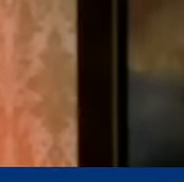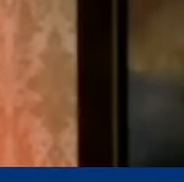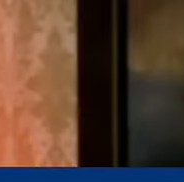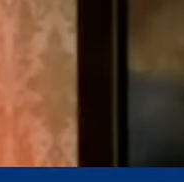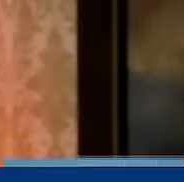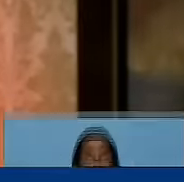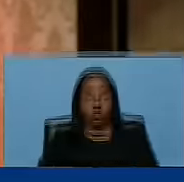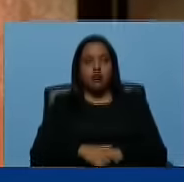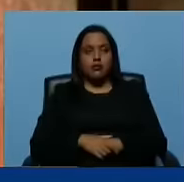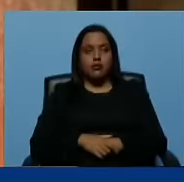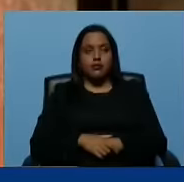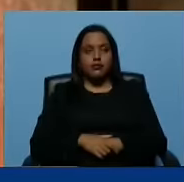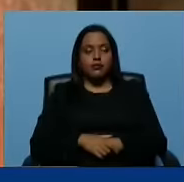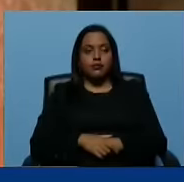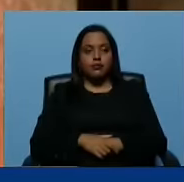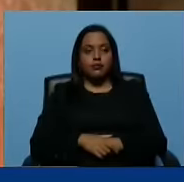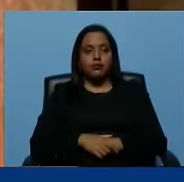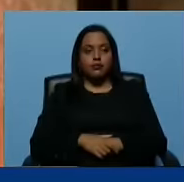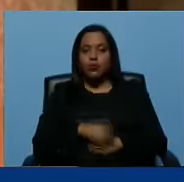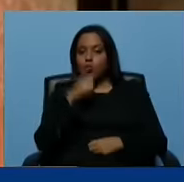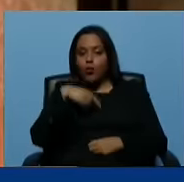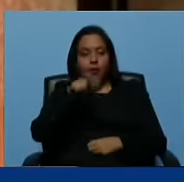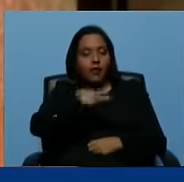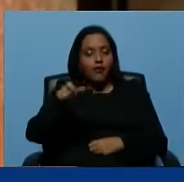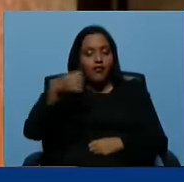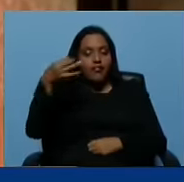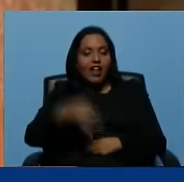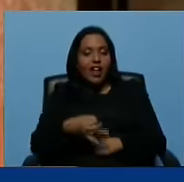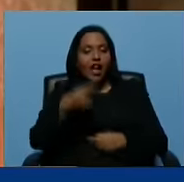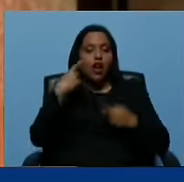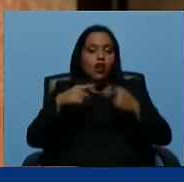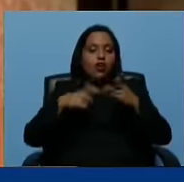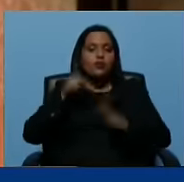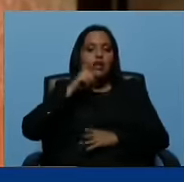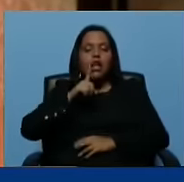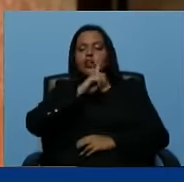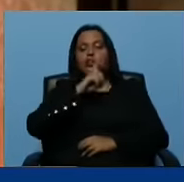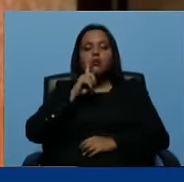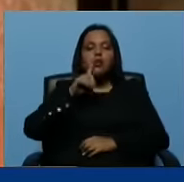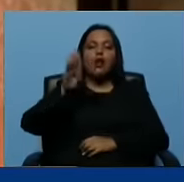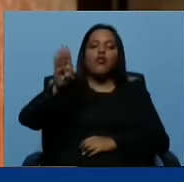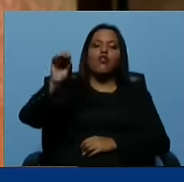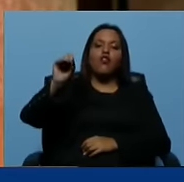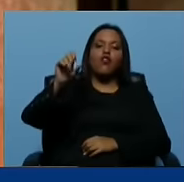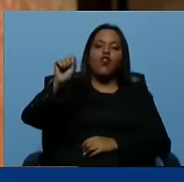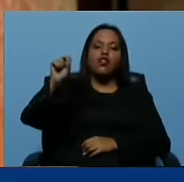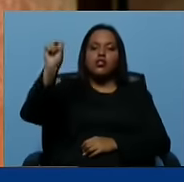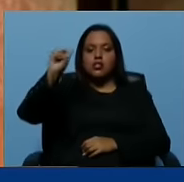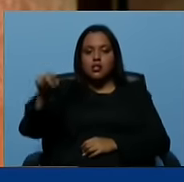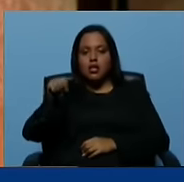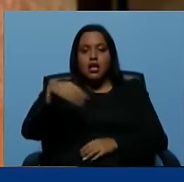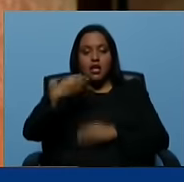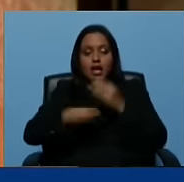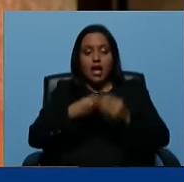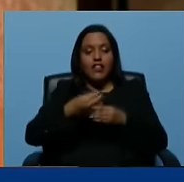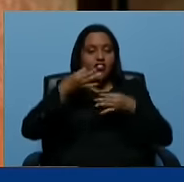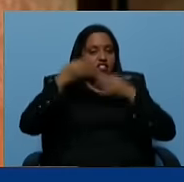de inexistentes, cosas inexistentes que se llaman bots, que se terminan convirtiendo en la realidad.